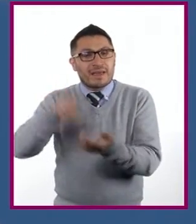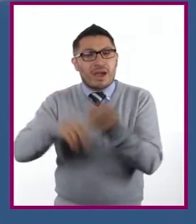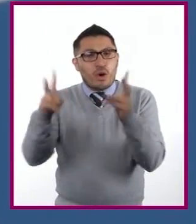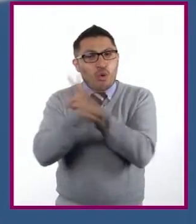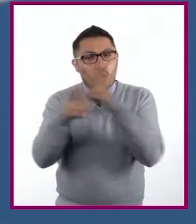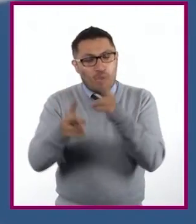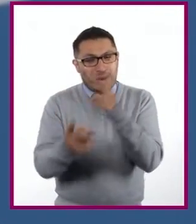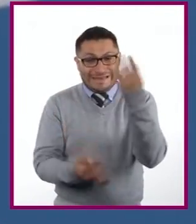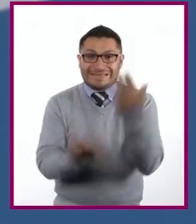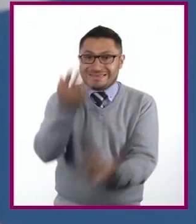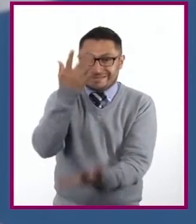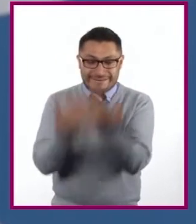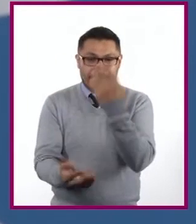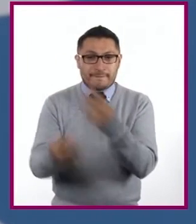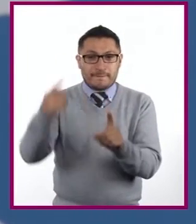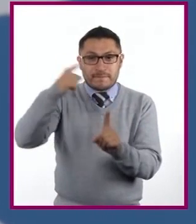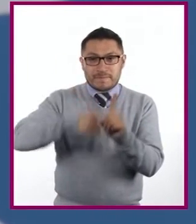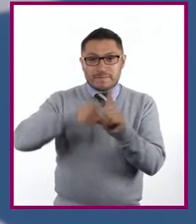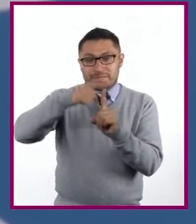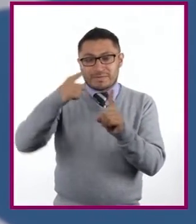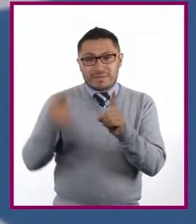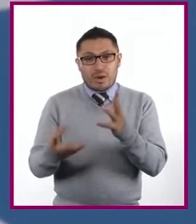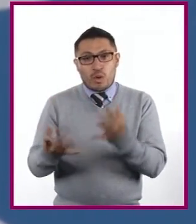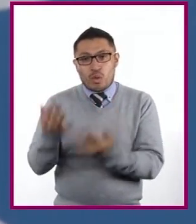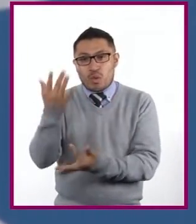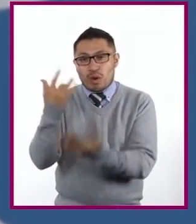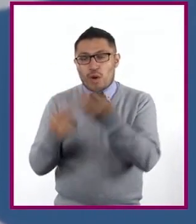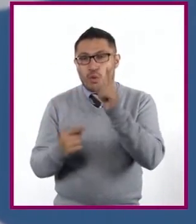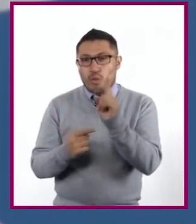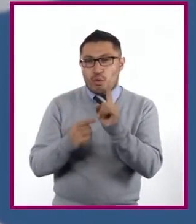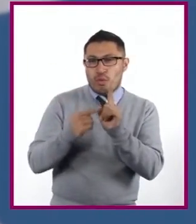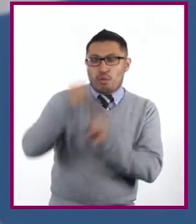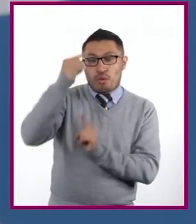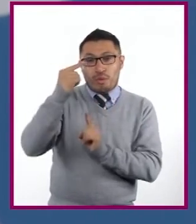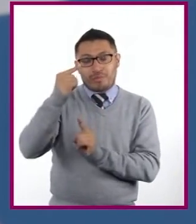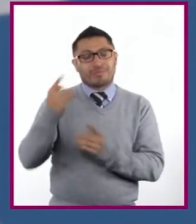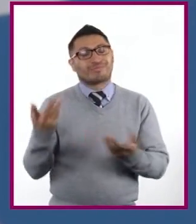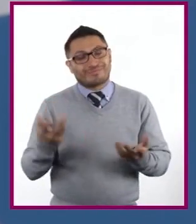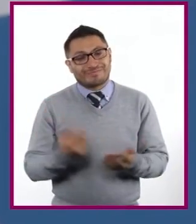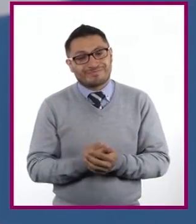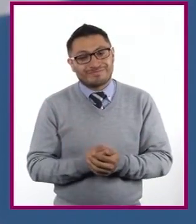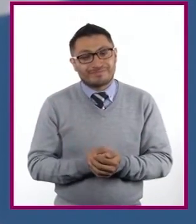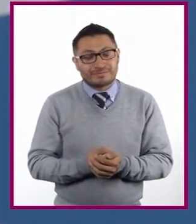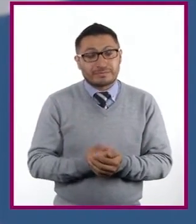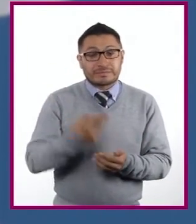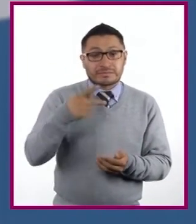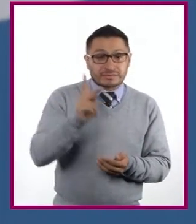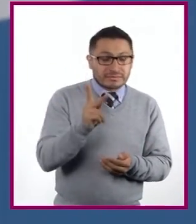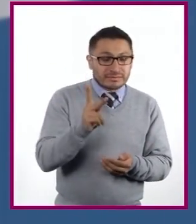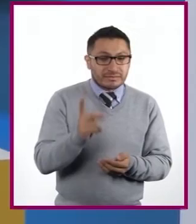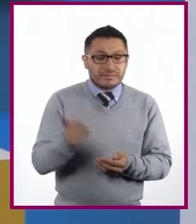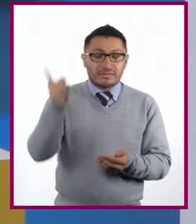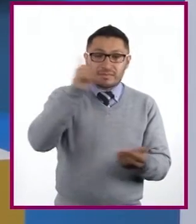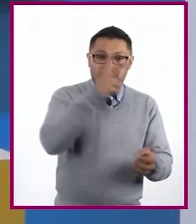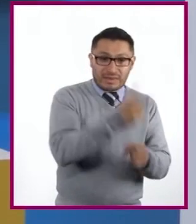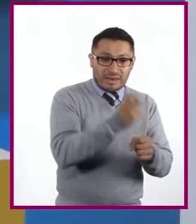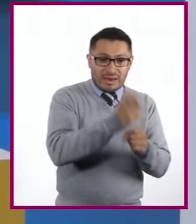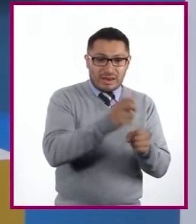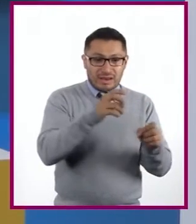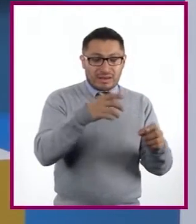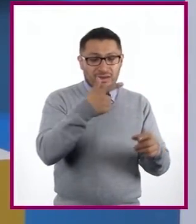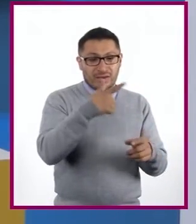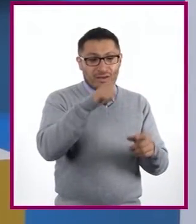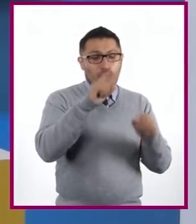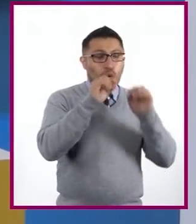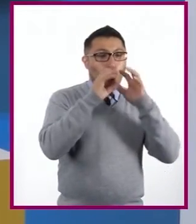se quema, pues la temperatura de la llama excede el punto de combustión del globo. Sin embargo, el segundo globo